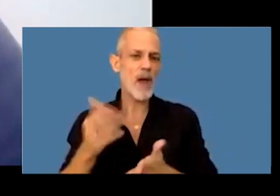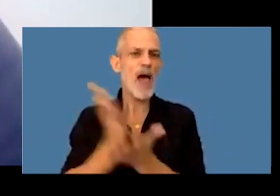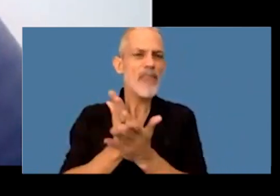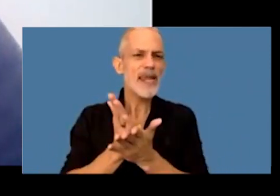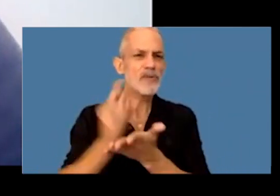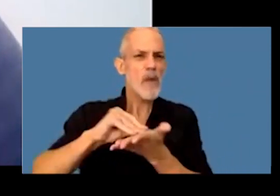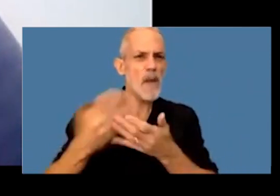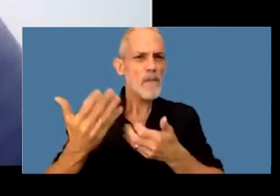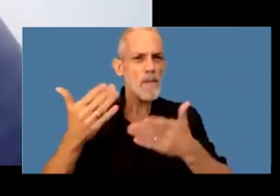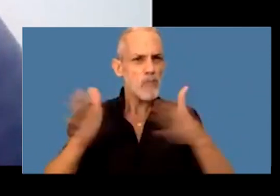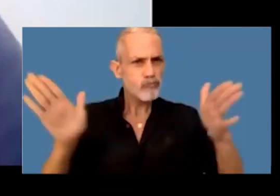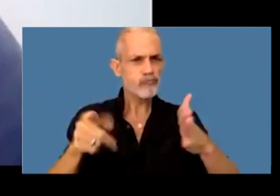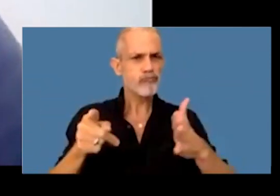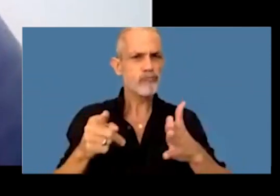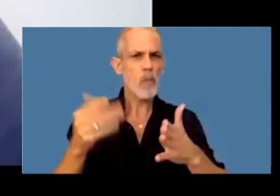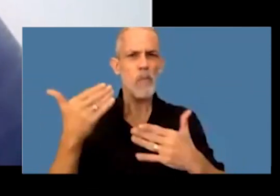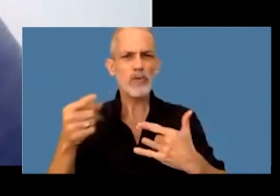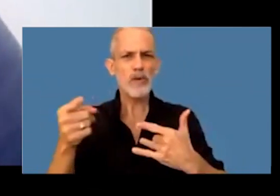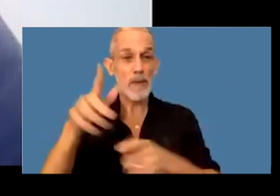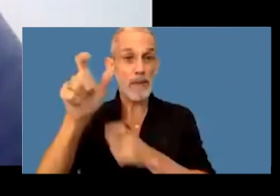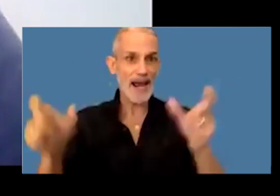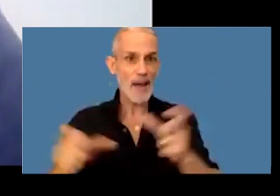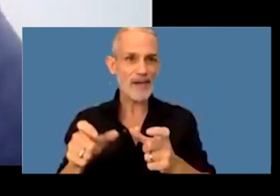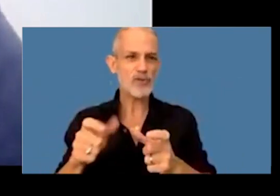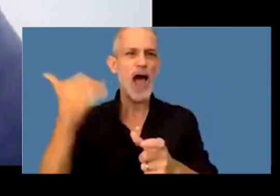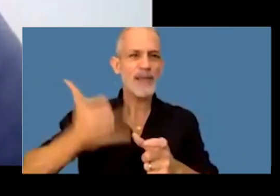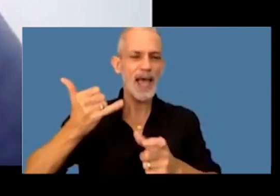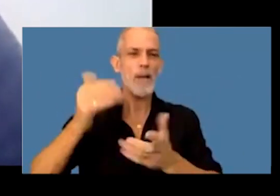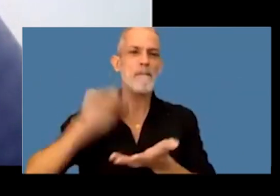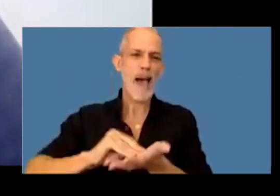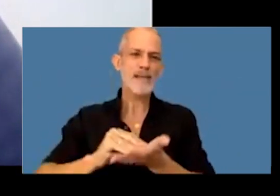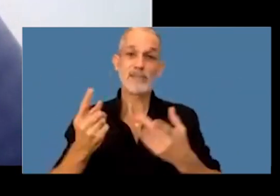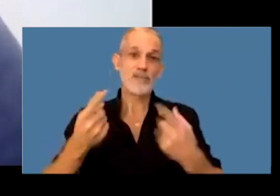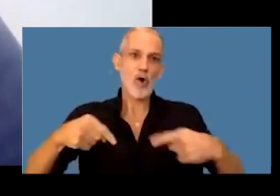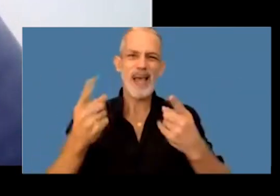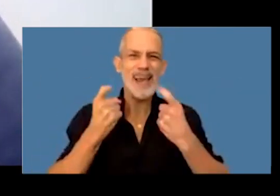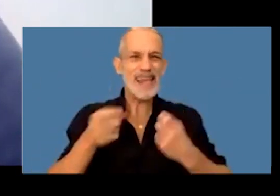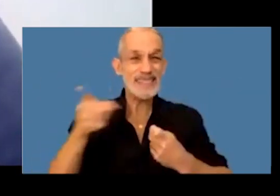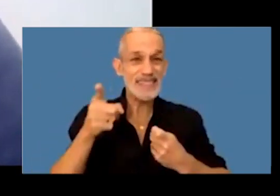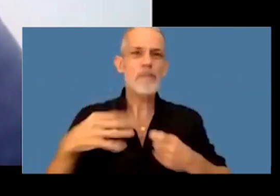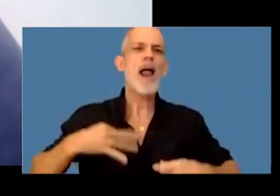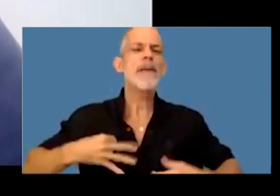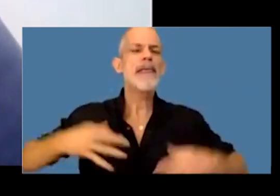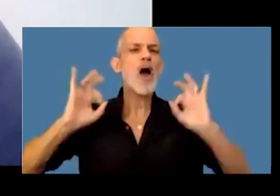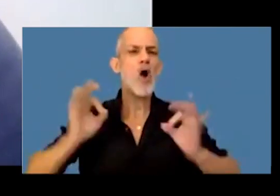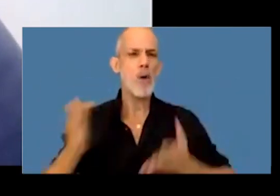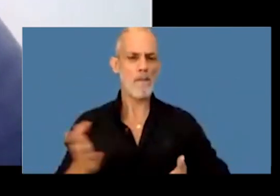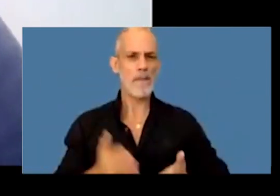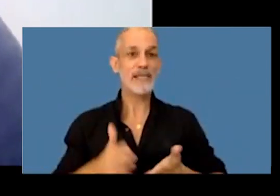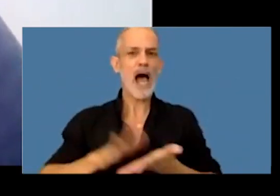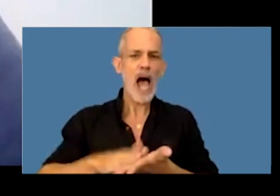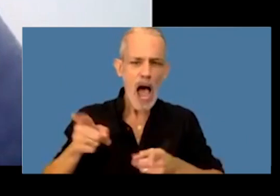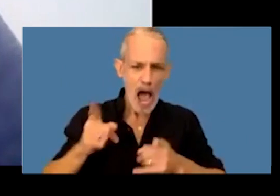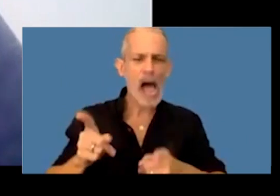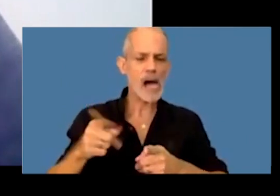las posibilidades para que las personas tengan justamente lo que necesitan para tener una vida plena. Y en base a eso es de la forma